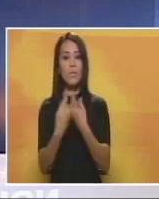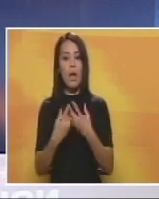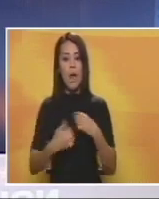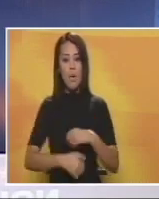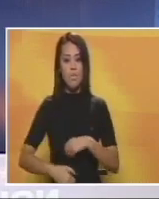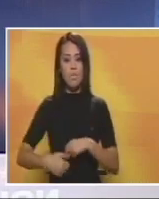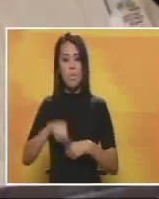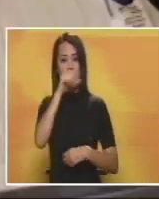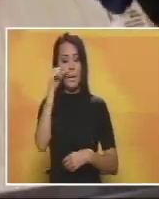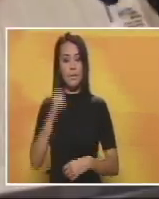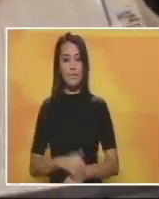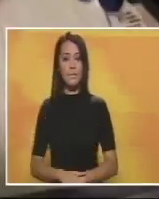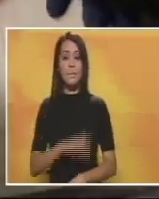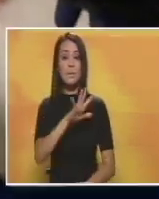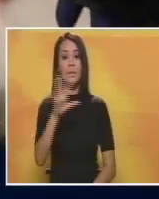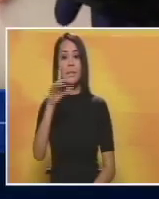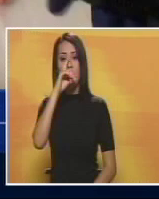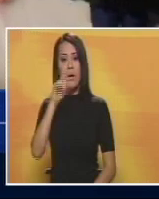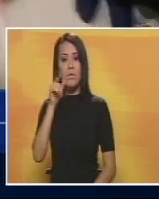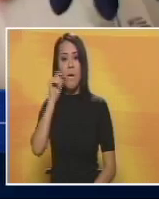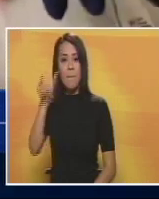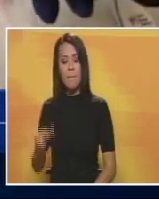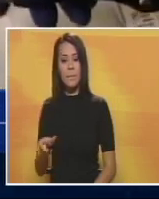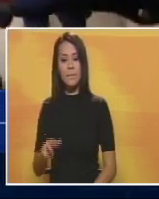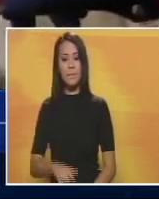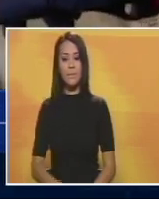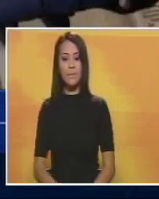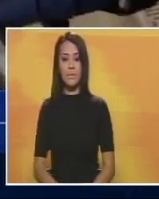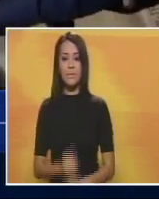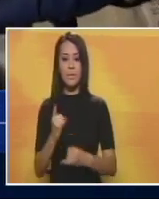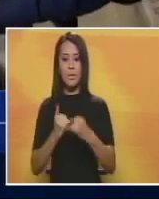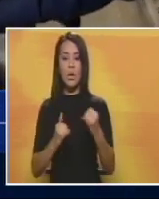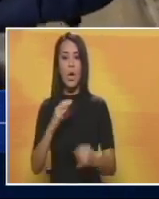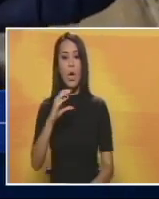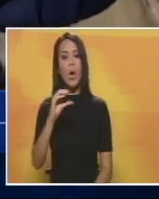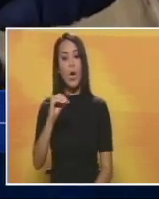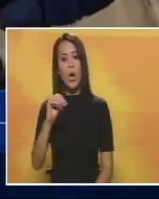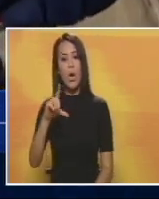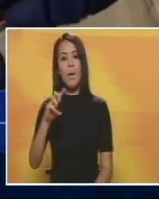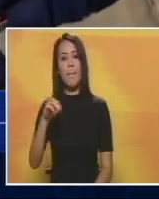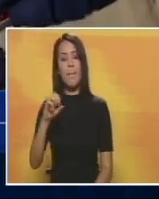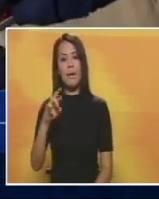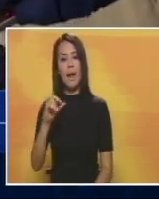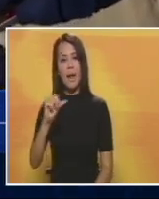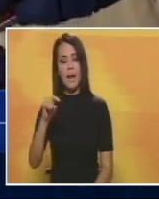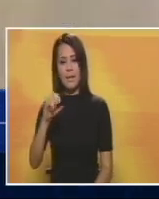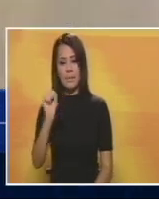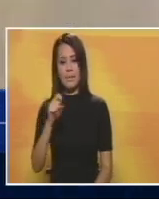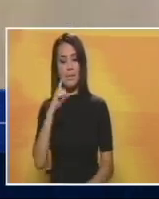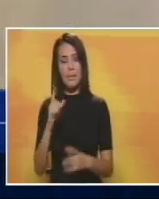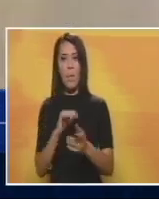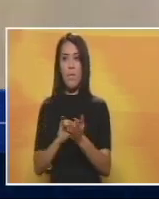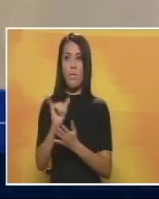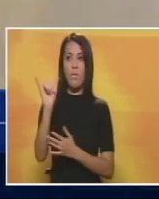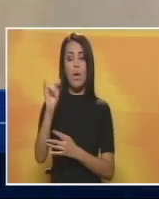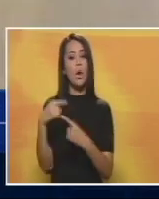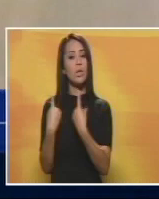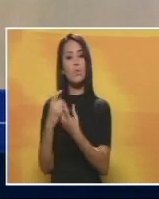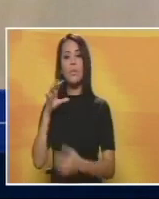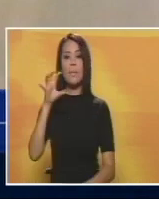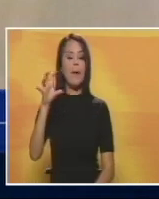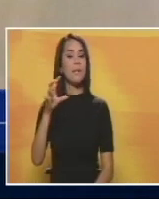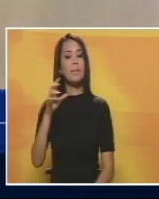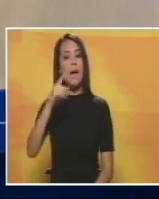estómago. El sujeto de 55 años de edad, identificado con el apellido Colmenares, intentaba salir de ese país con destino a Madrid.